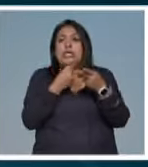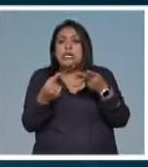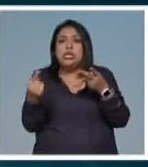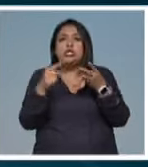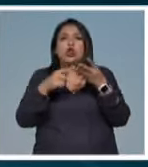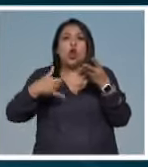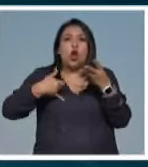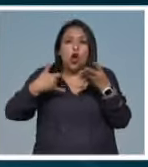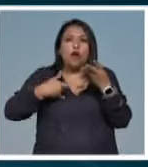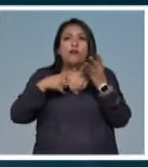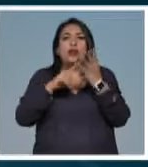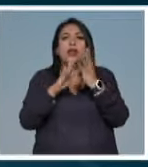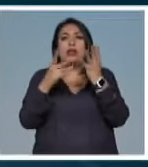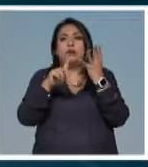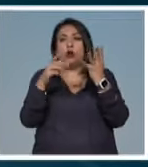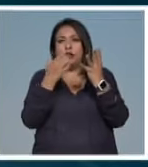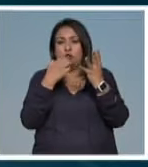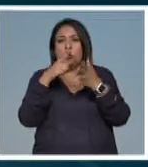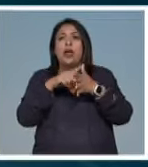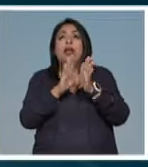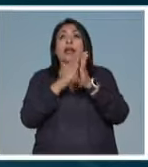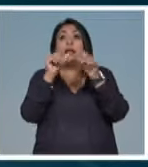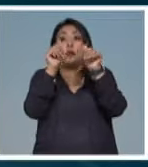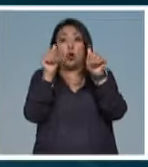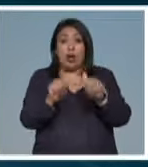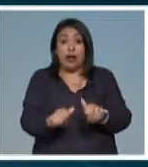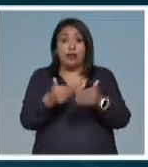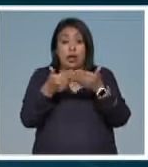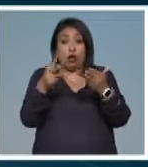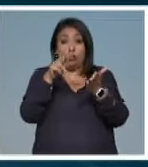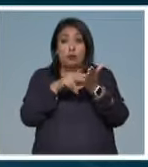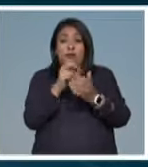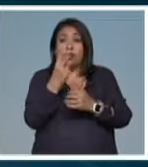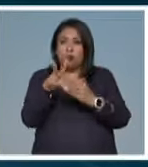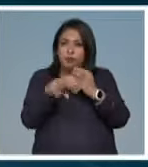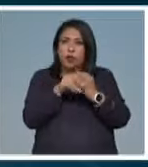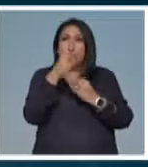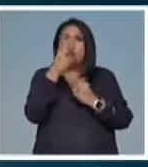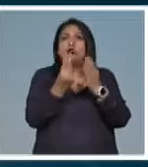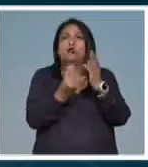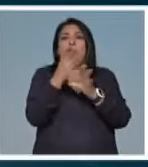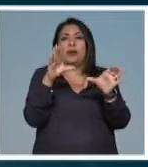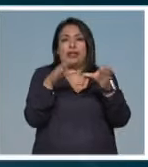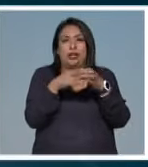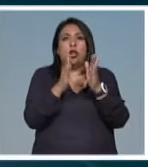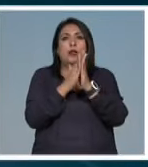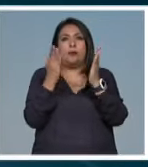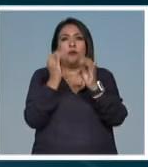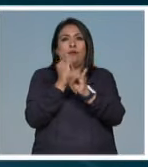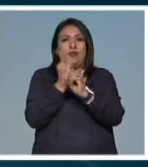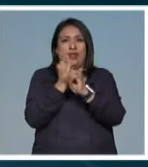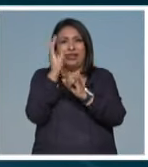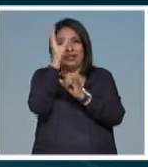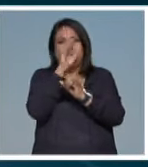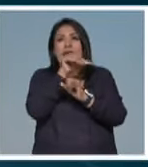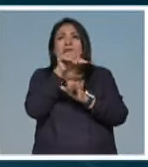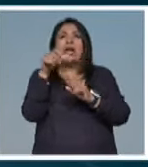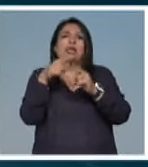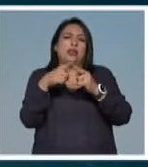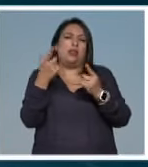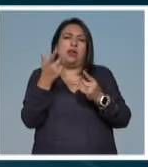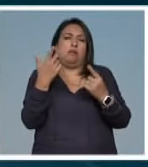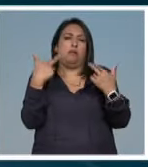obra juvenil, libro de texto escolar y libro de arte. Para esta edición se sumaron dos nuevas, libro electrónico científico dirigida al